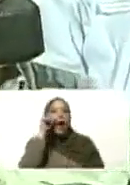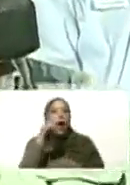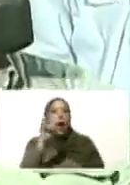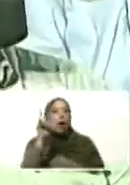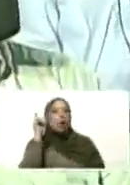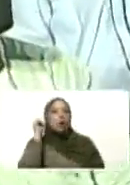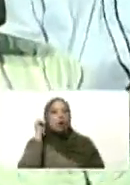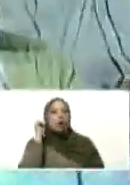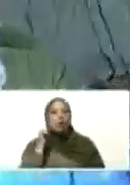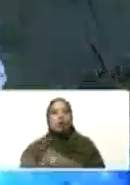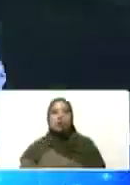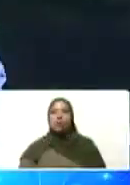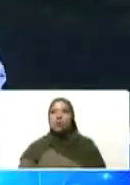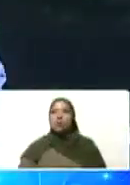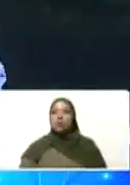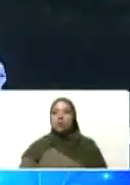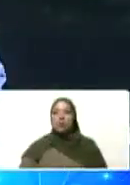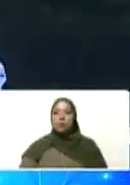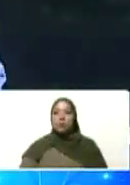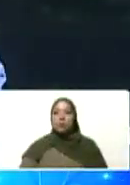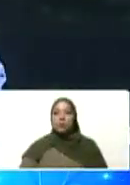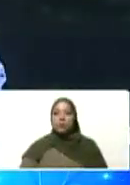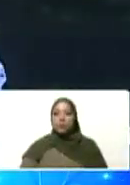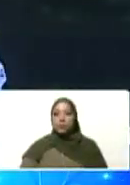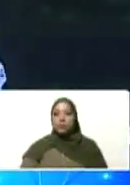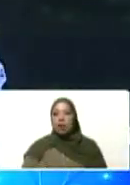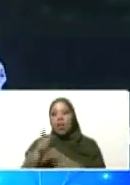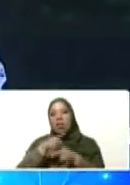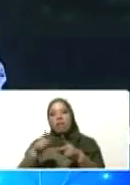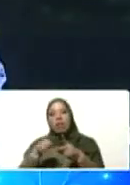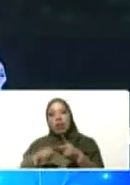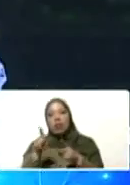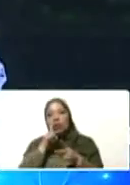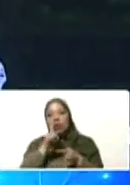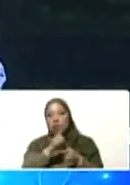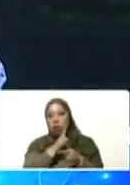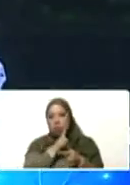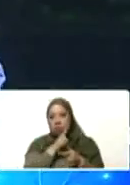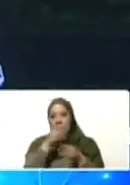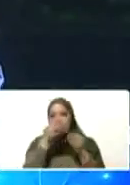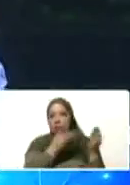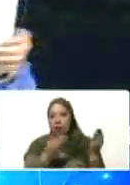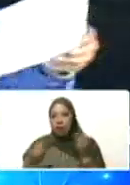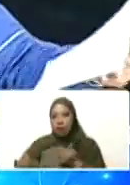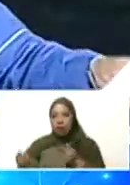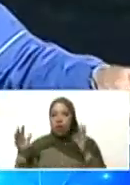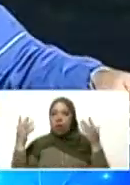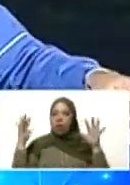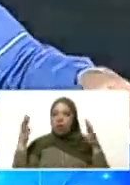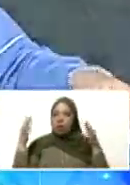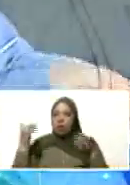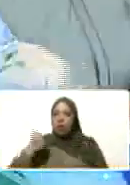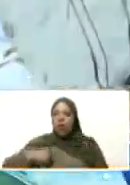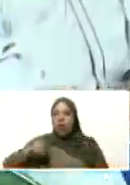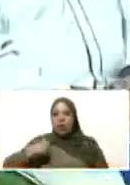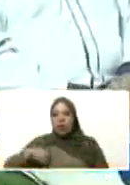Víctor Pasek, Franco Fiori, Melinton Díaz y Gabriel Lema. Un aplauso para